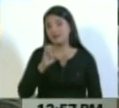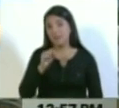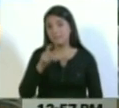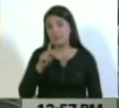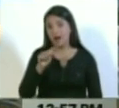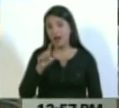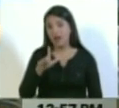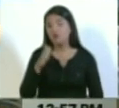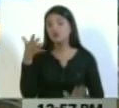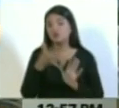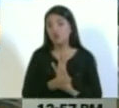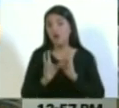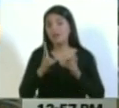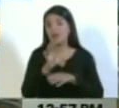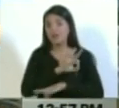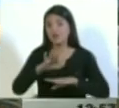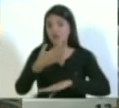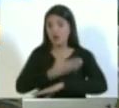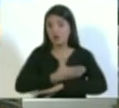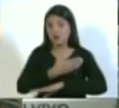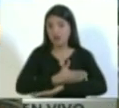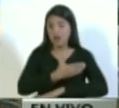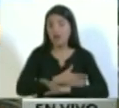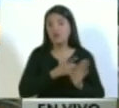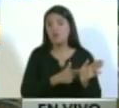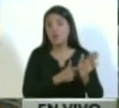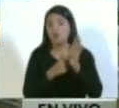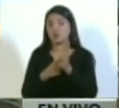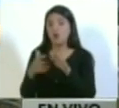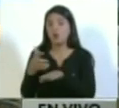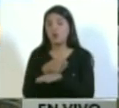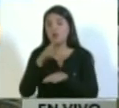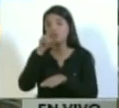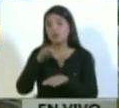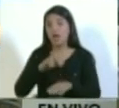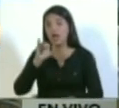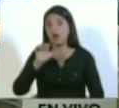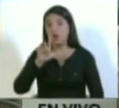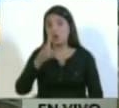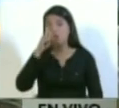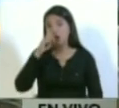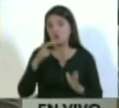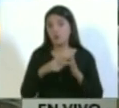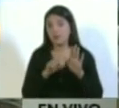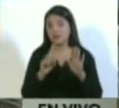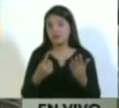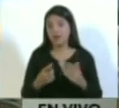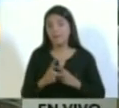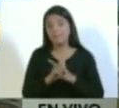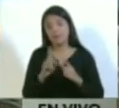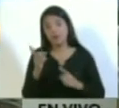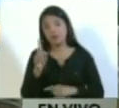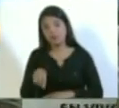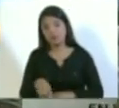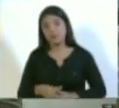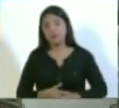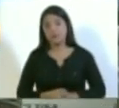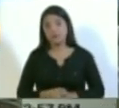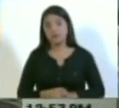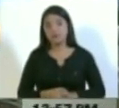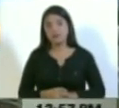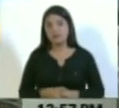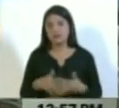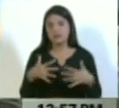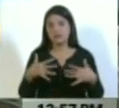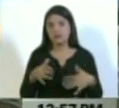tema fronterizo y que presentó el gobierno nacional en julio del año 2016. Pero también están